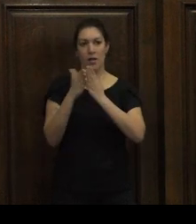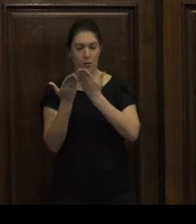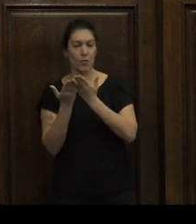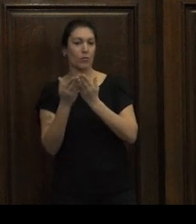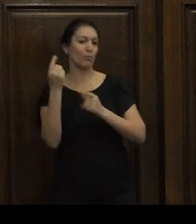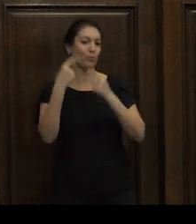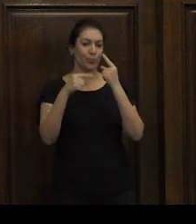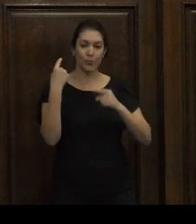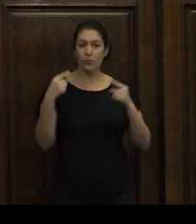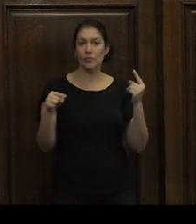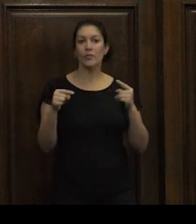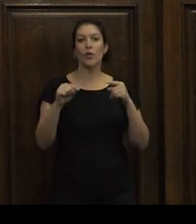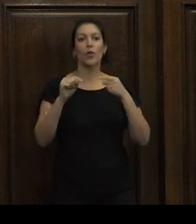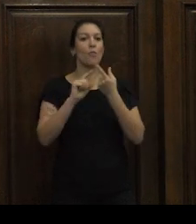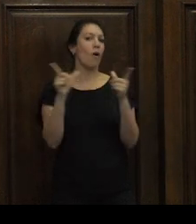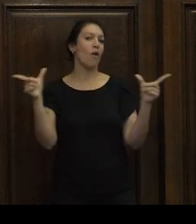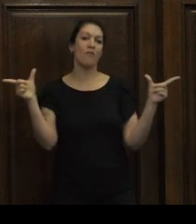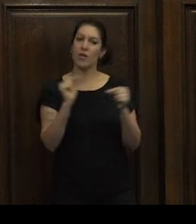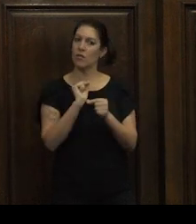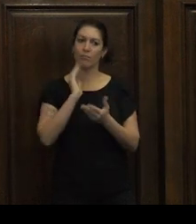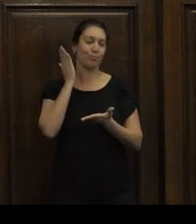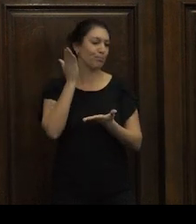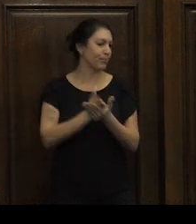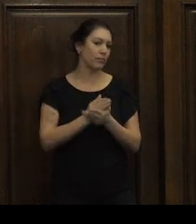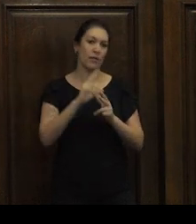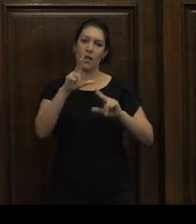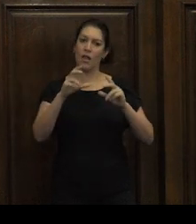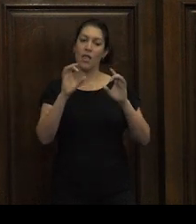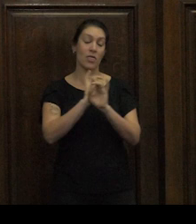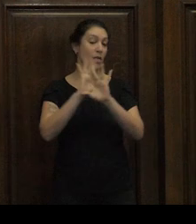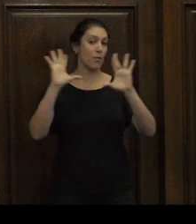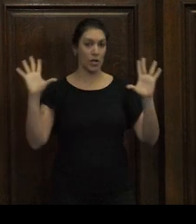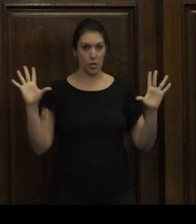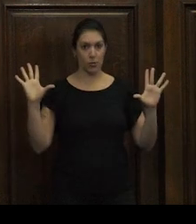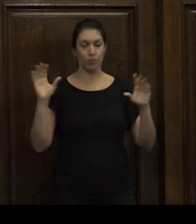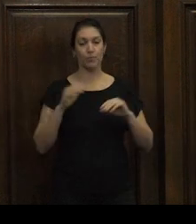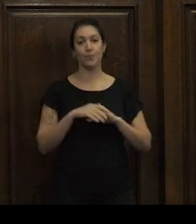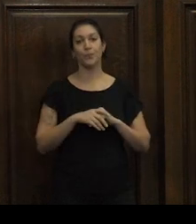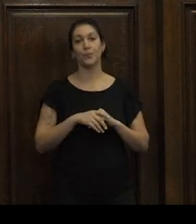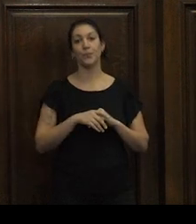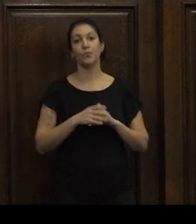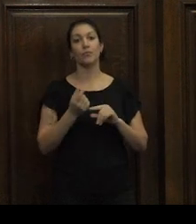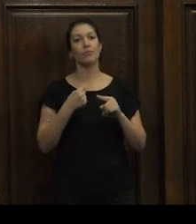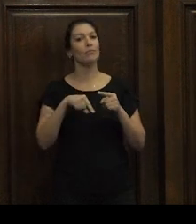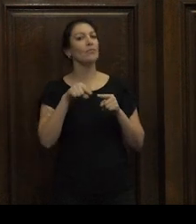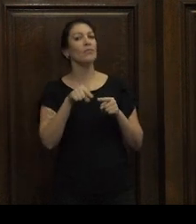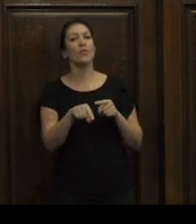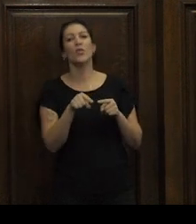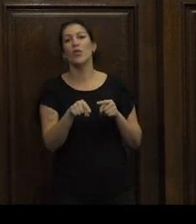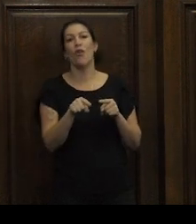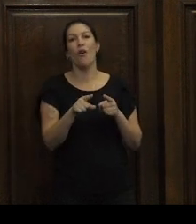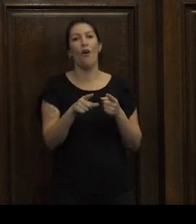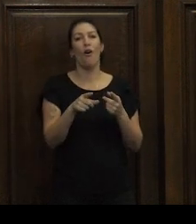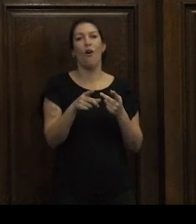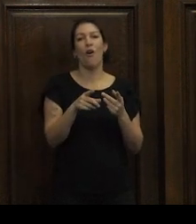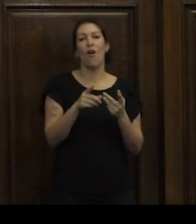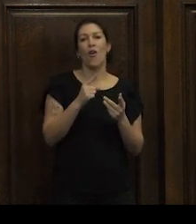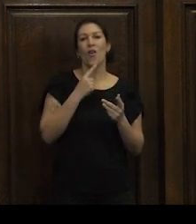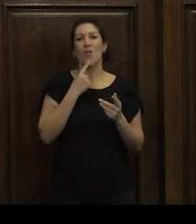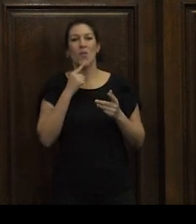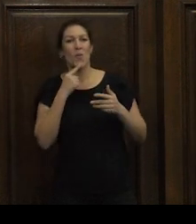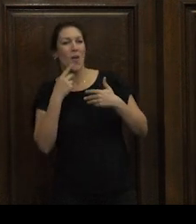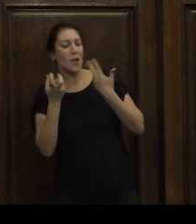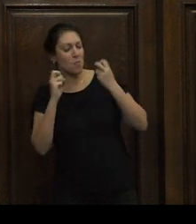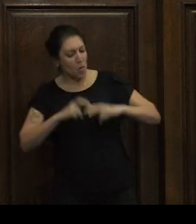bestsellers, incluso algunos de ellos, sobre el fin de las democracias, que probablemente no serían bestsellers o no habría, por según